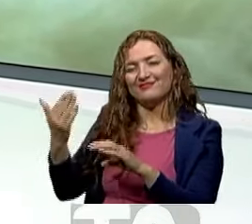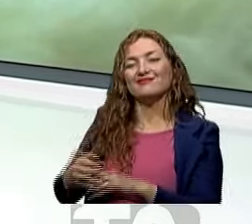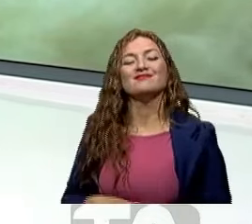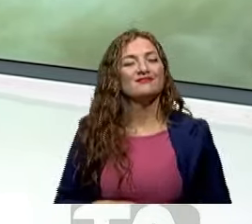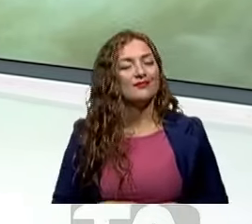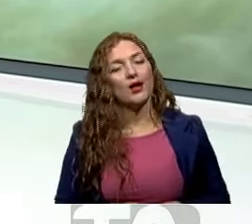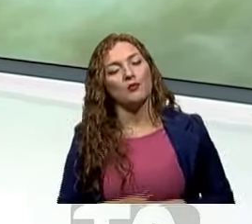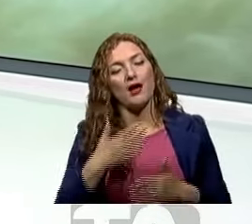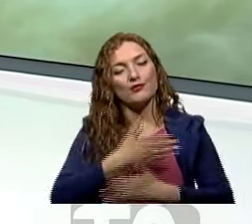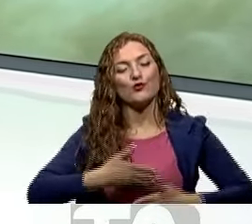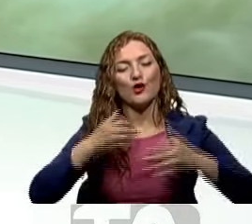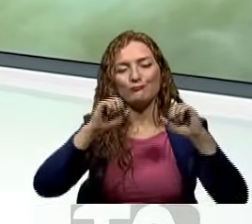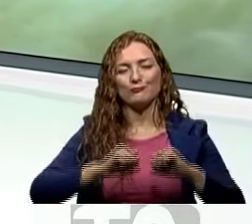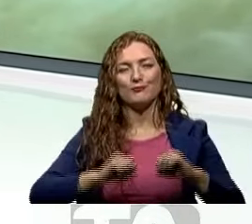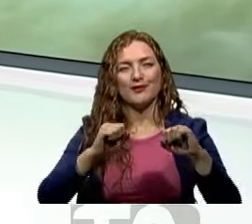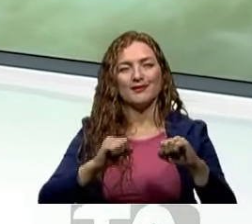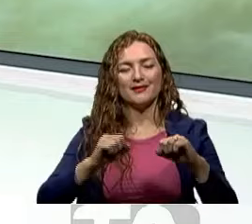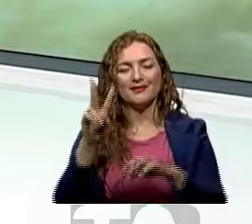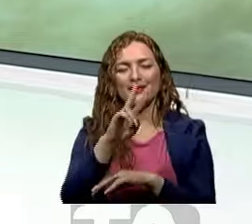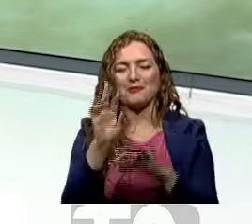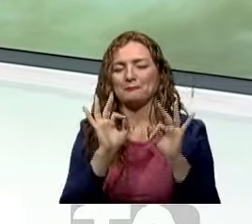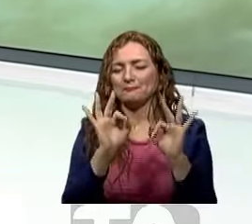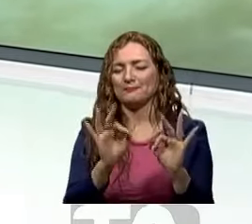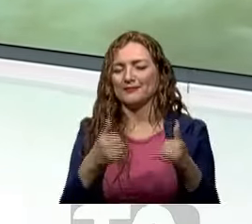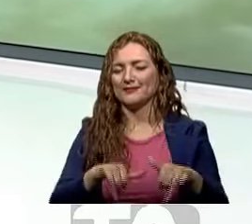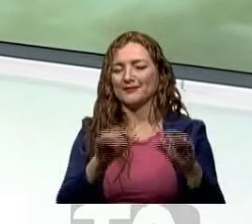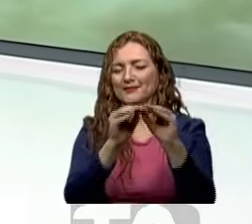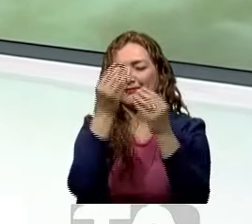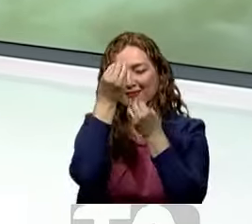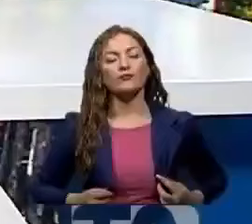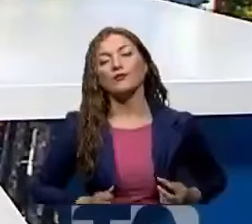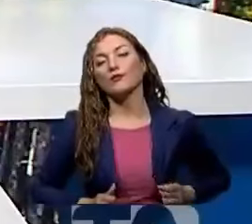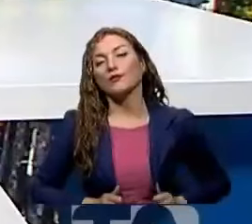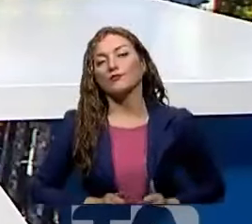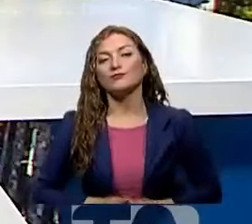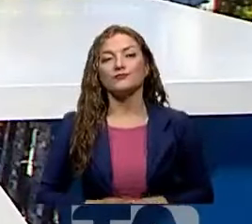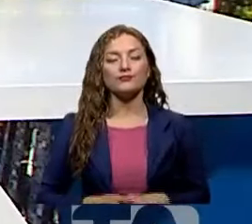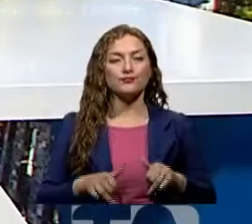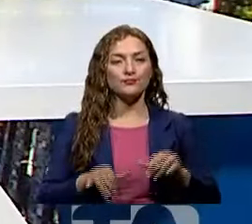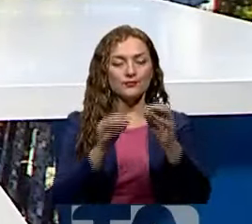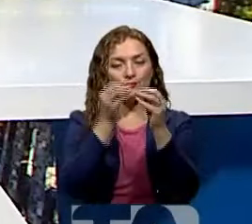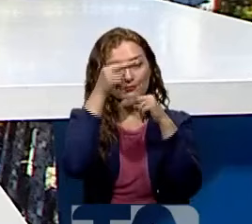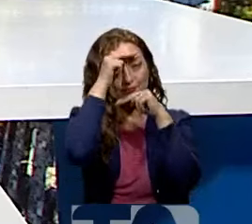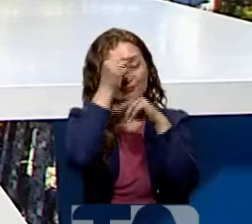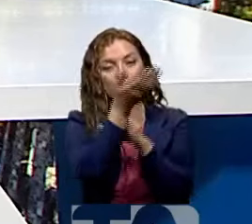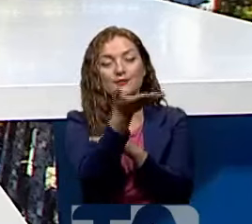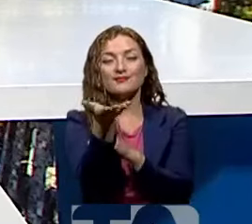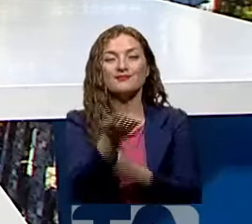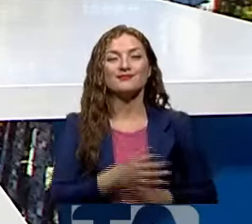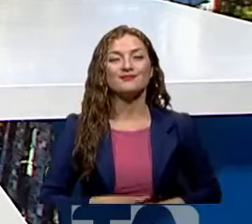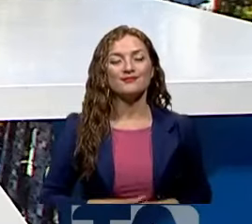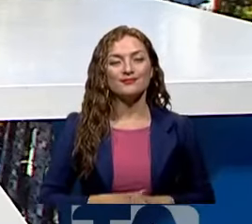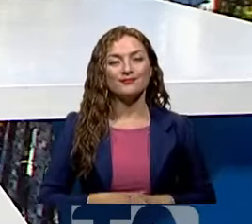defeijo@teleamazonas.com para disfrutar y ponerle sazón a este viernes. Continuamos con más información. Continuamos con más información para todos